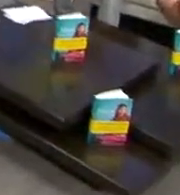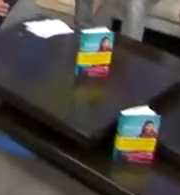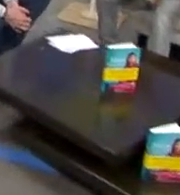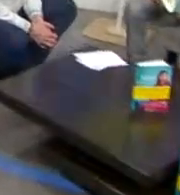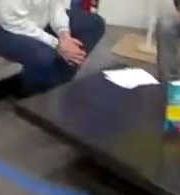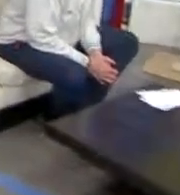i